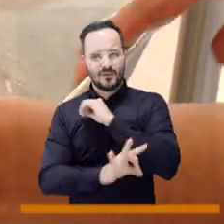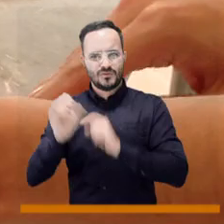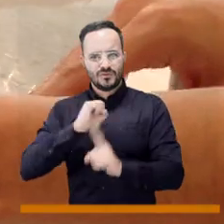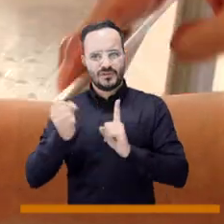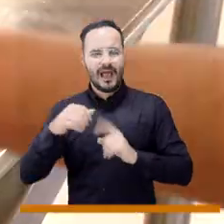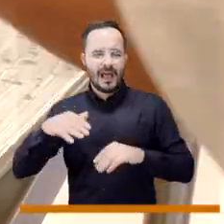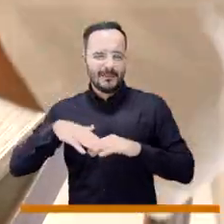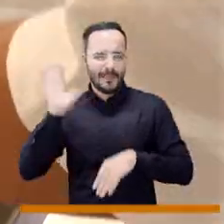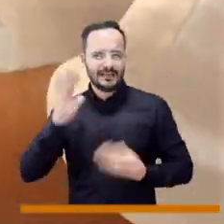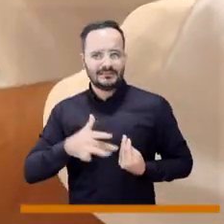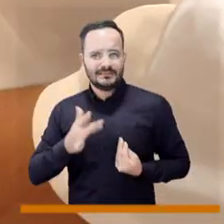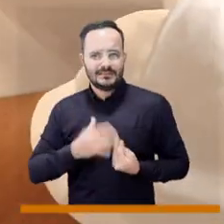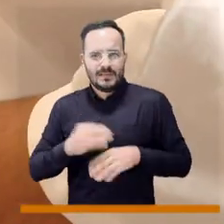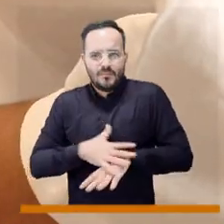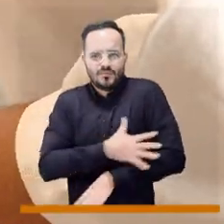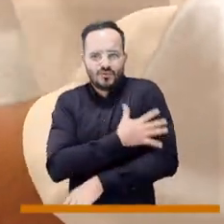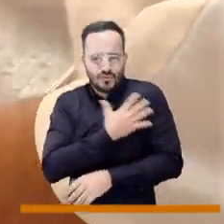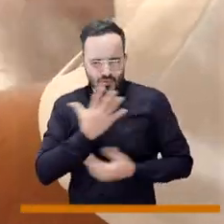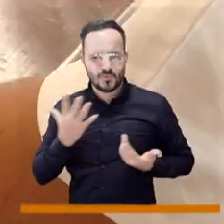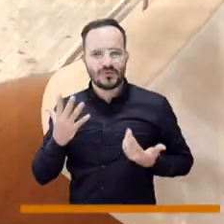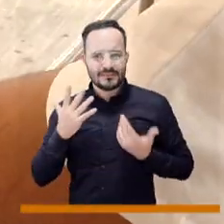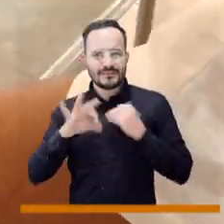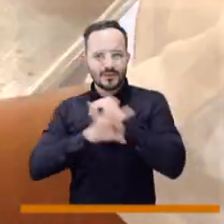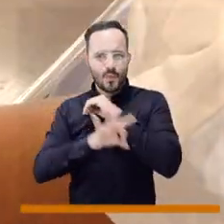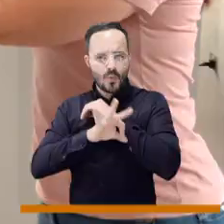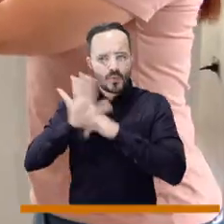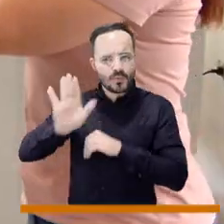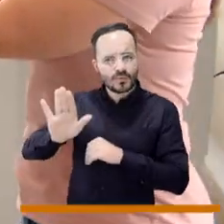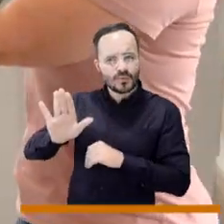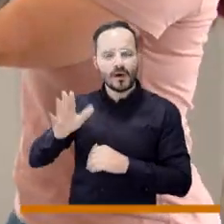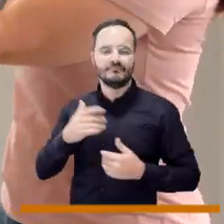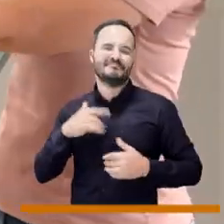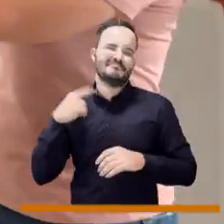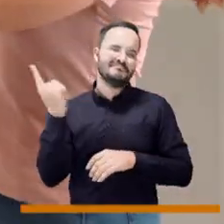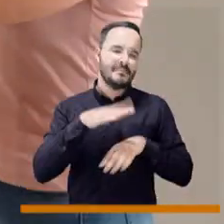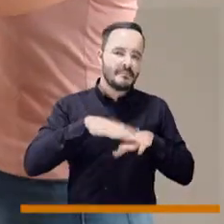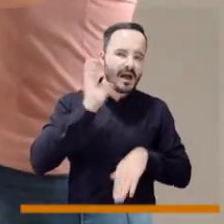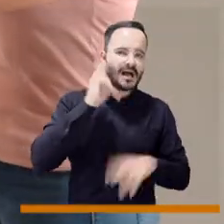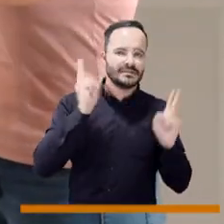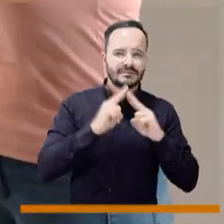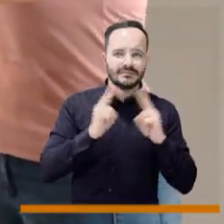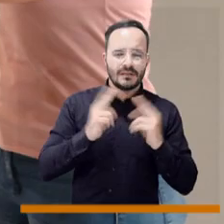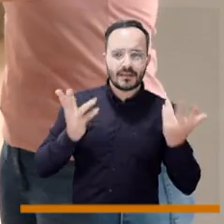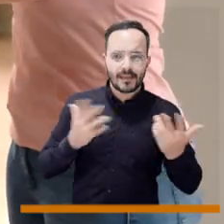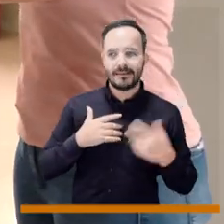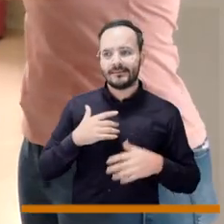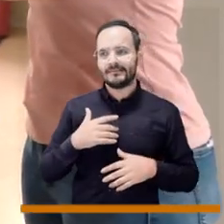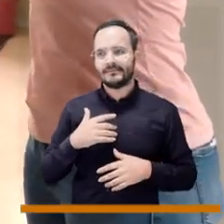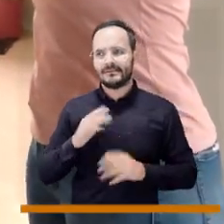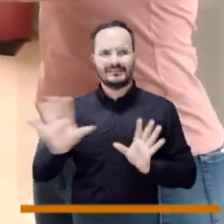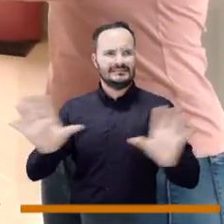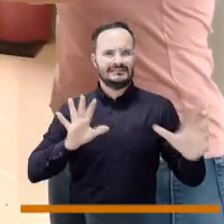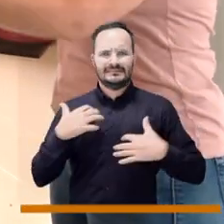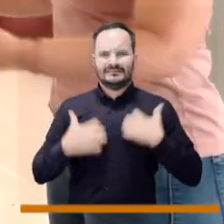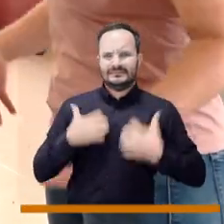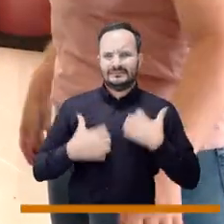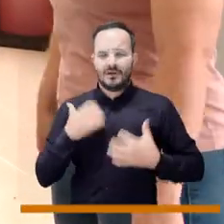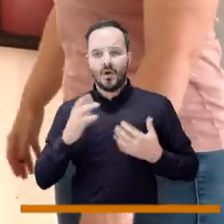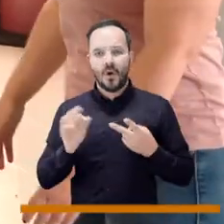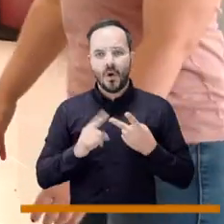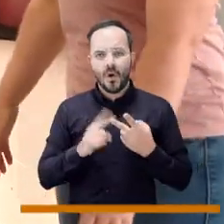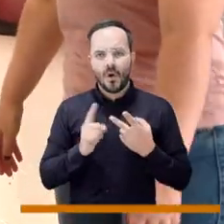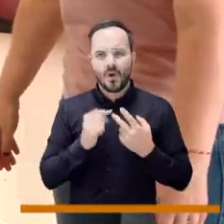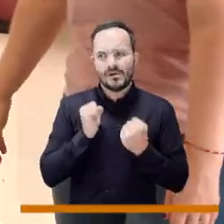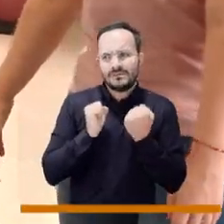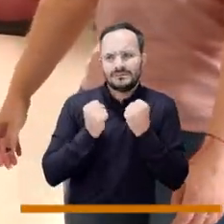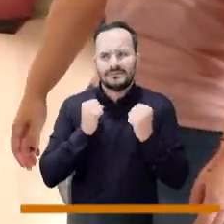orden emocional o de orden psíquico que conocemos, digamos, comúnmente como condiciones de esquizofrenia, de